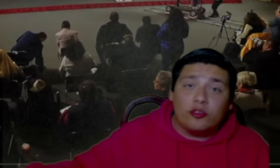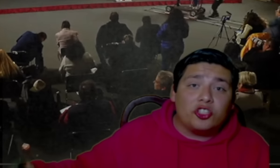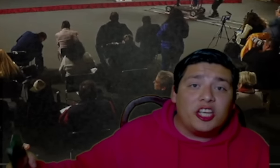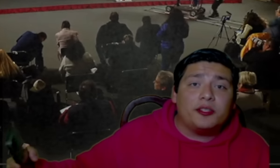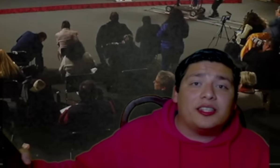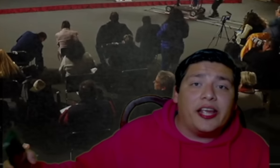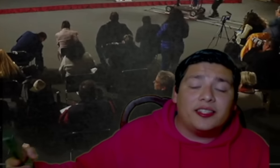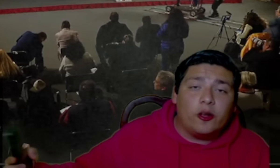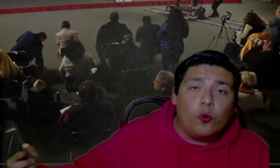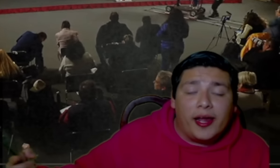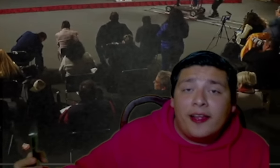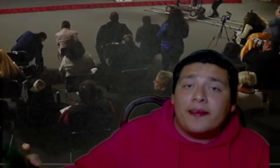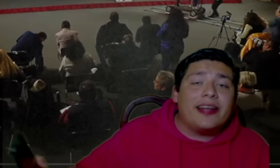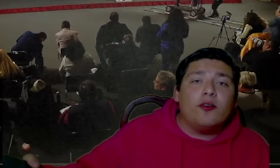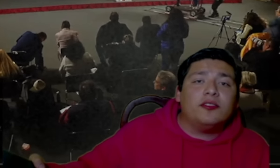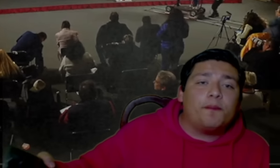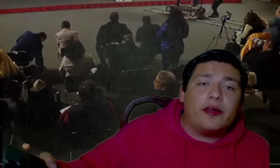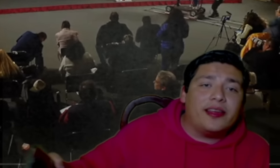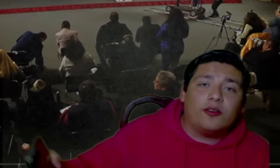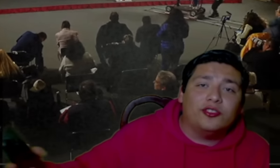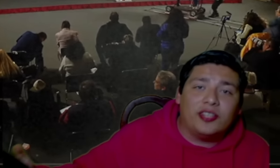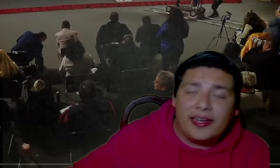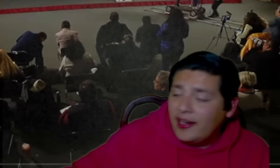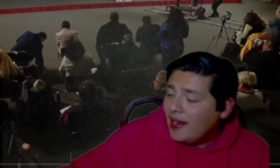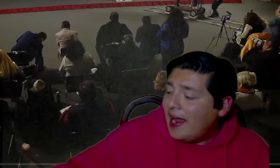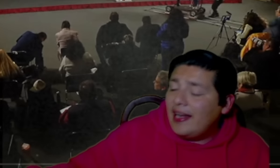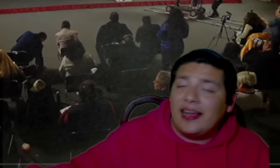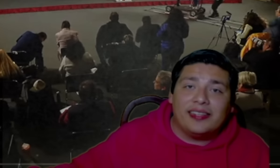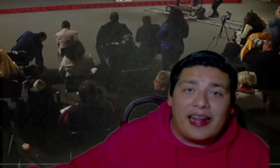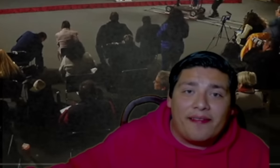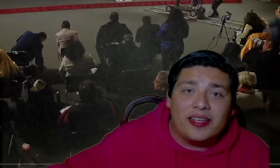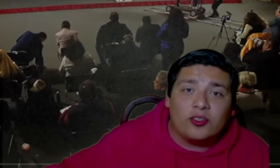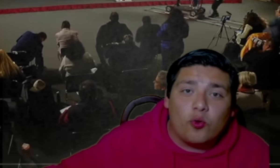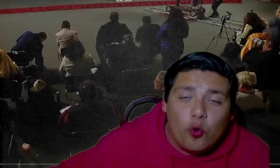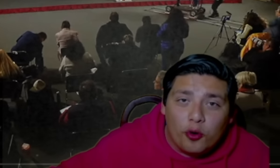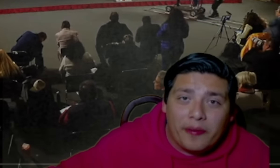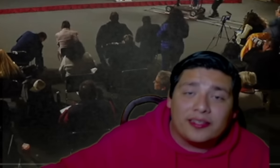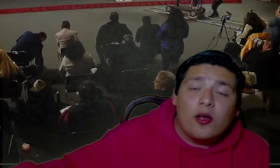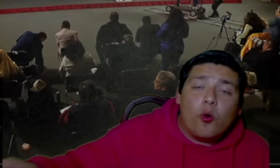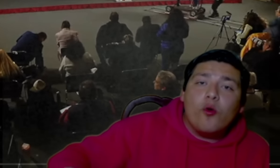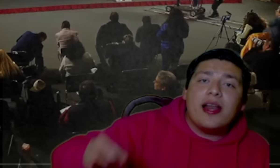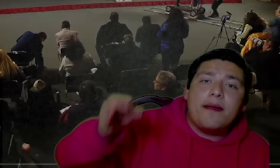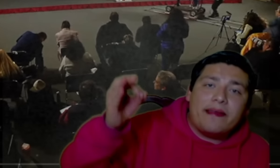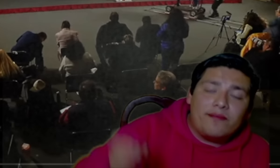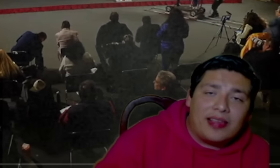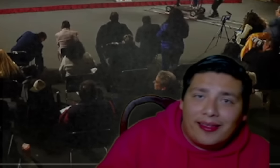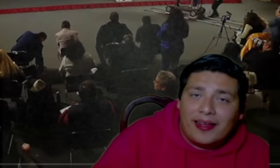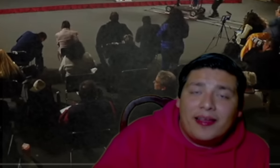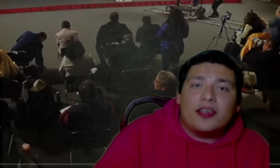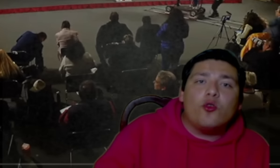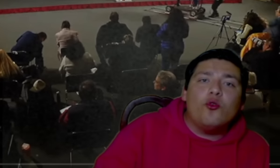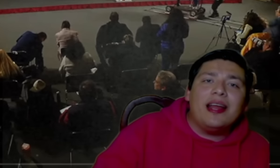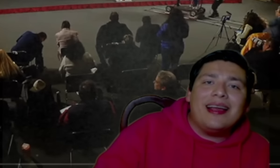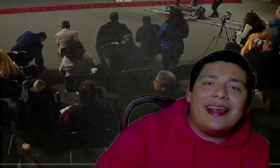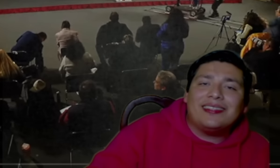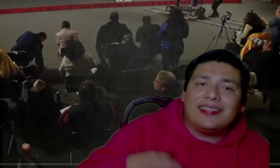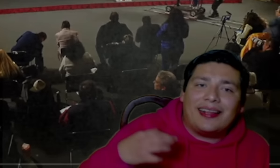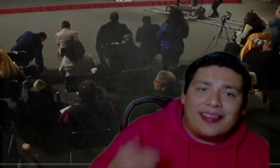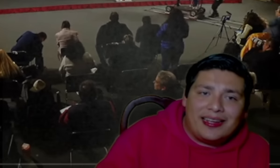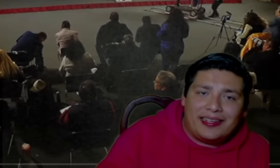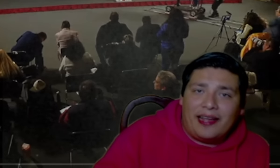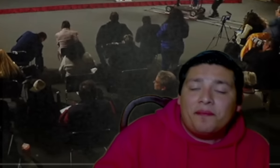tema de los chips de celular que no se pueden conseguir en las grandes urbes. Una mentada y